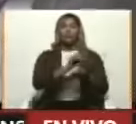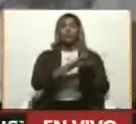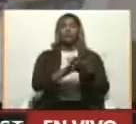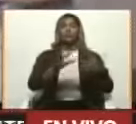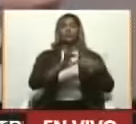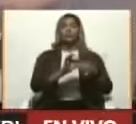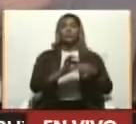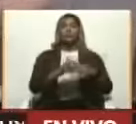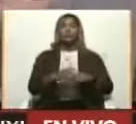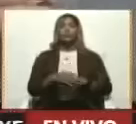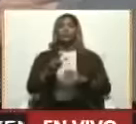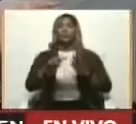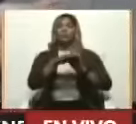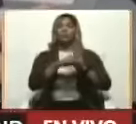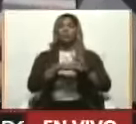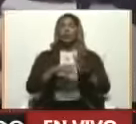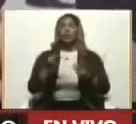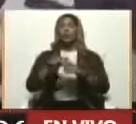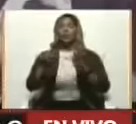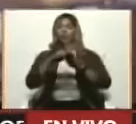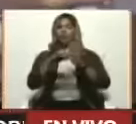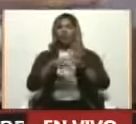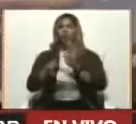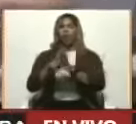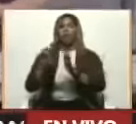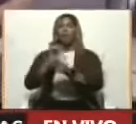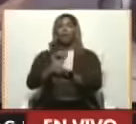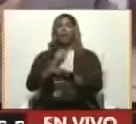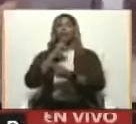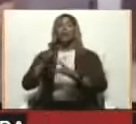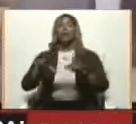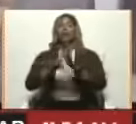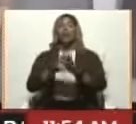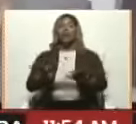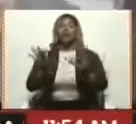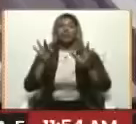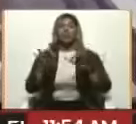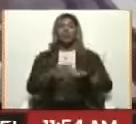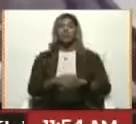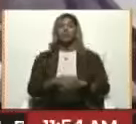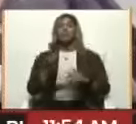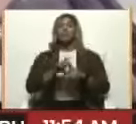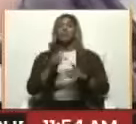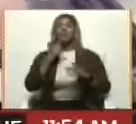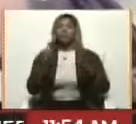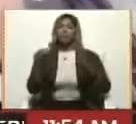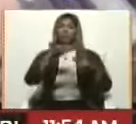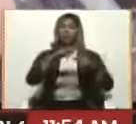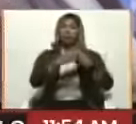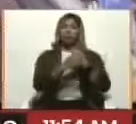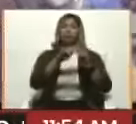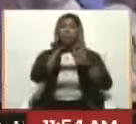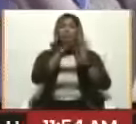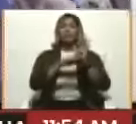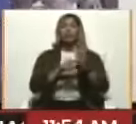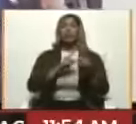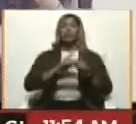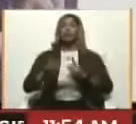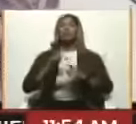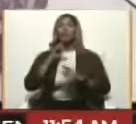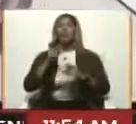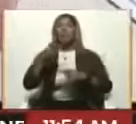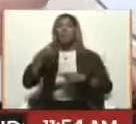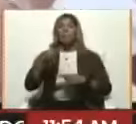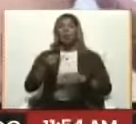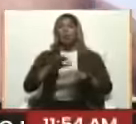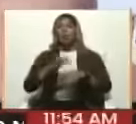a delitos previstos en el Código Penal y las leyes penales especiales. Tiene bajo su adscripción las direcciones de delitos menos